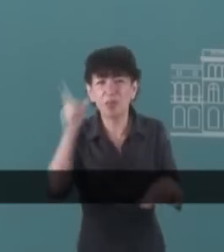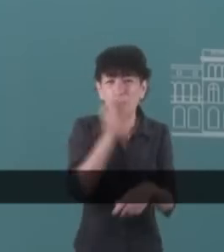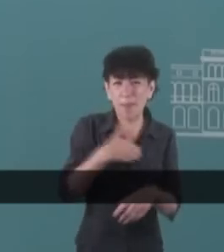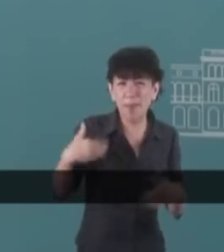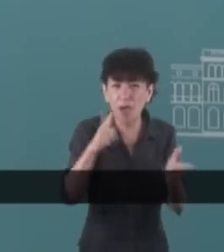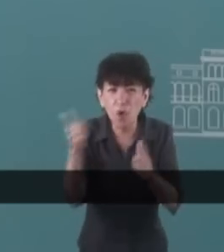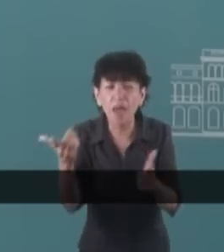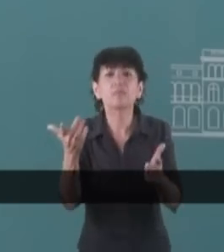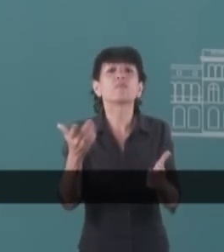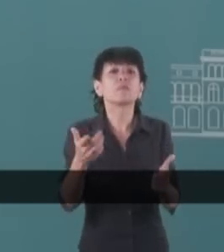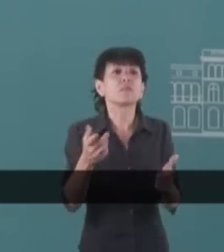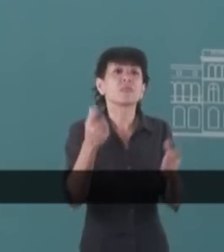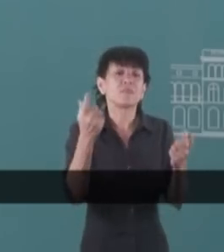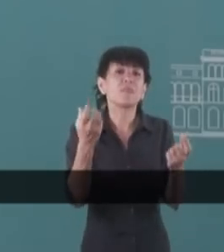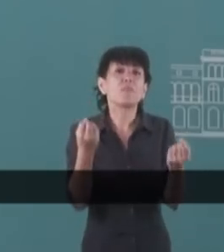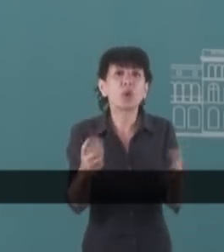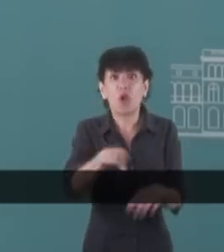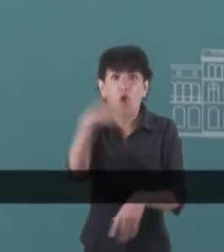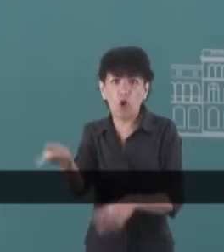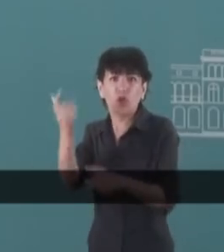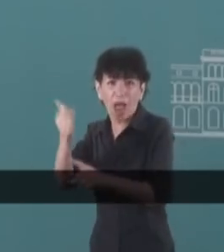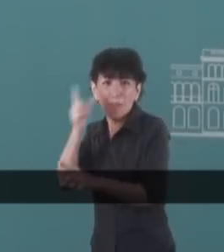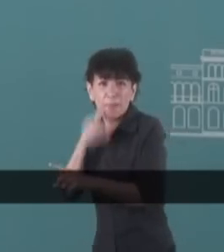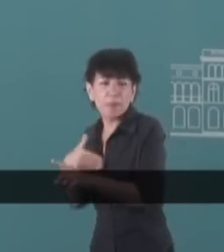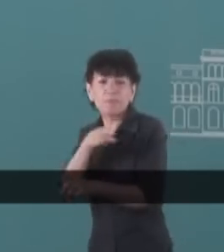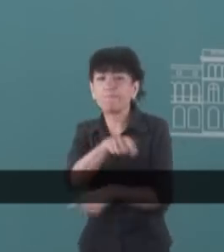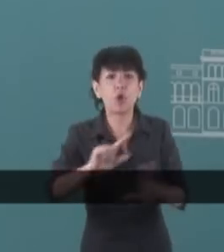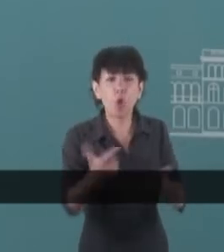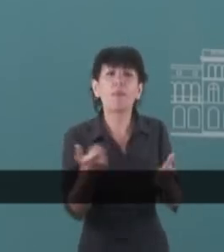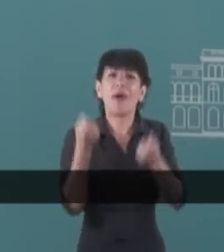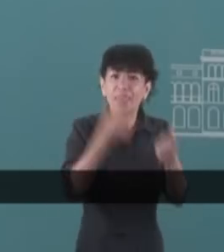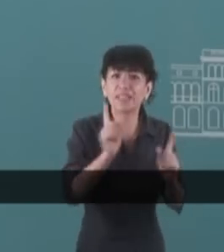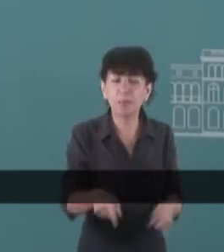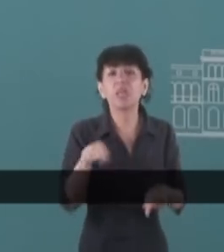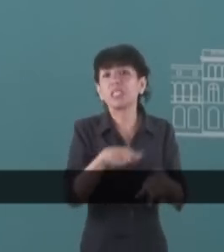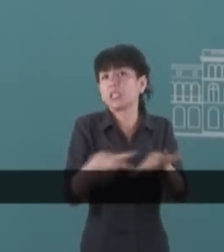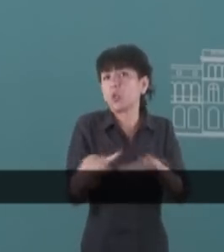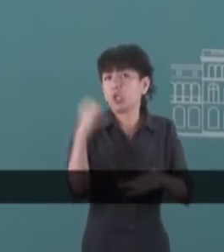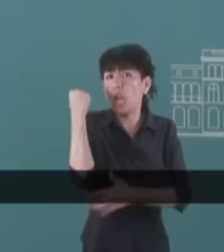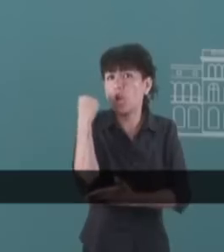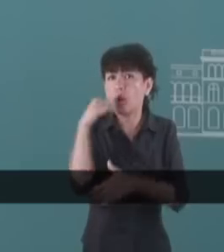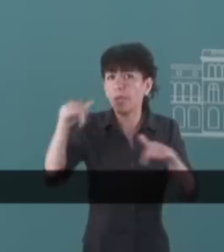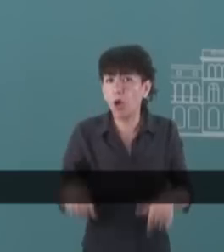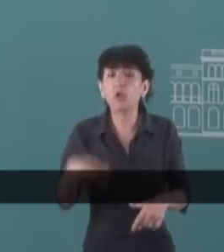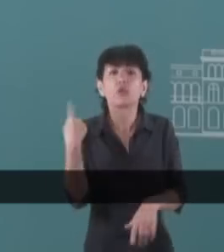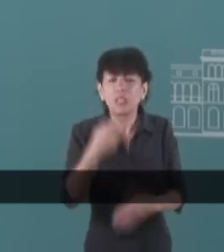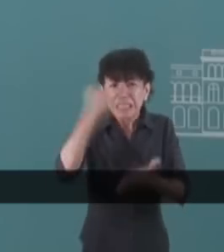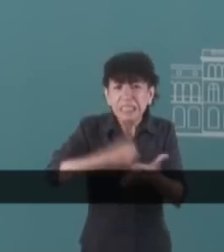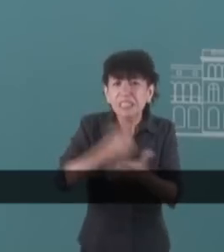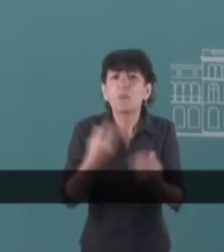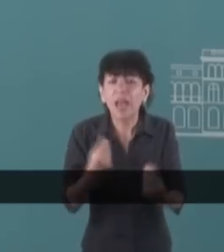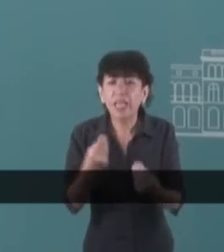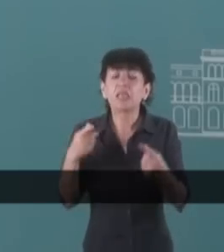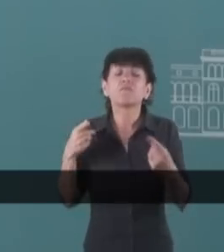otros niños que tienen jefa o jefe de familia. La verdad es que esa es la situación económica hoy. Estamos dando la batalla contra la